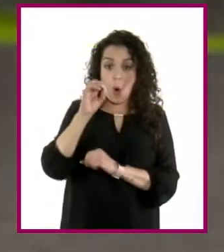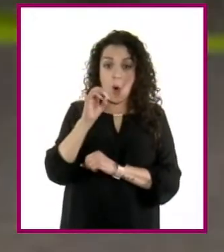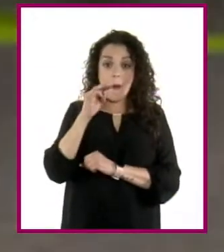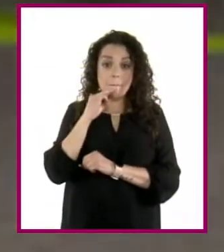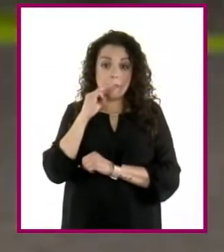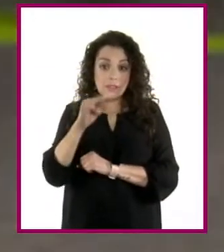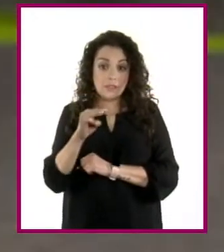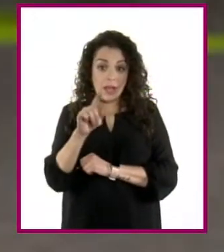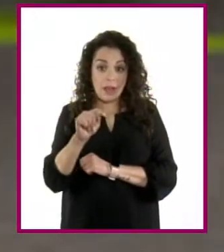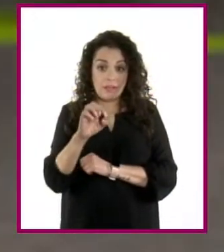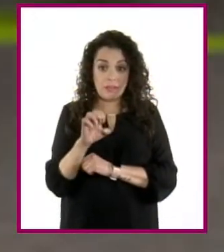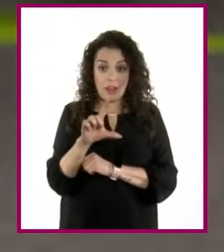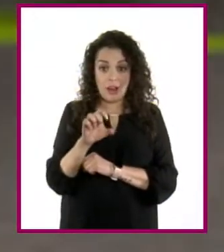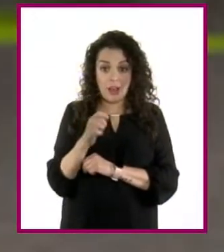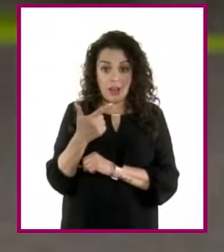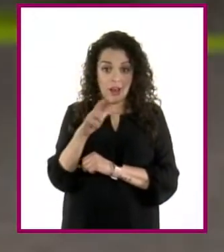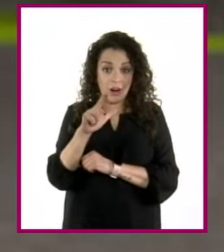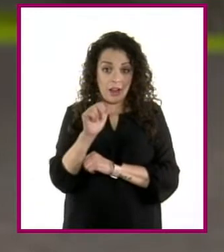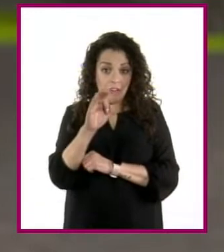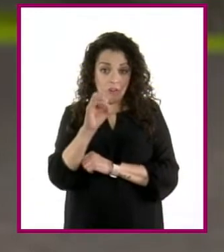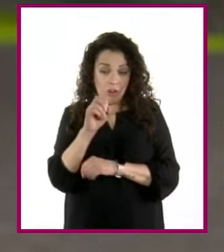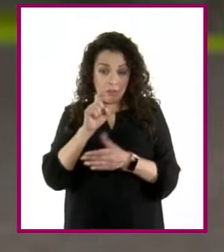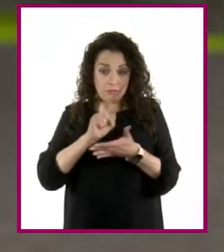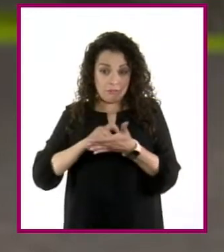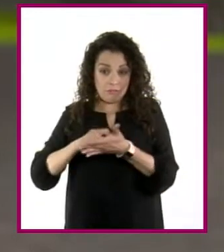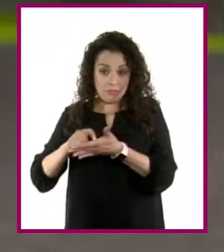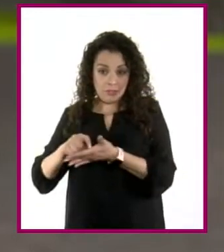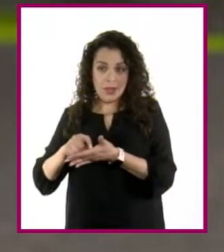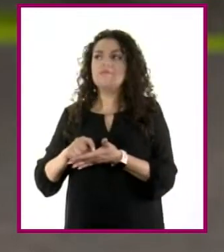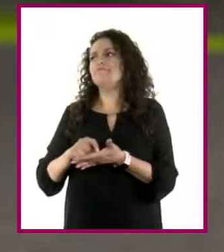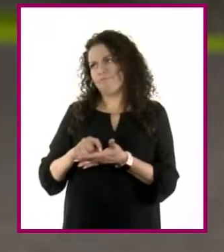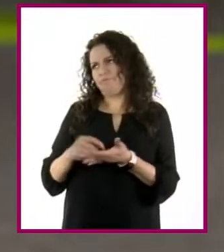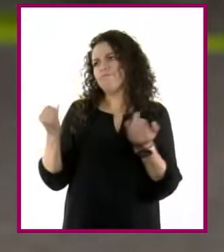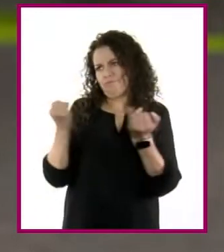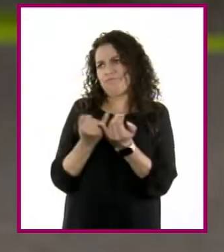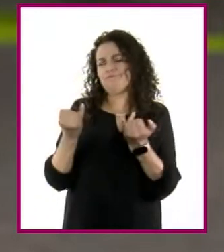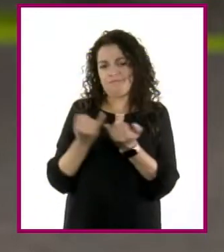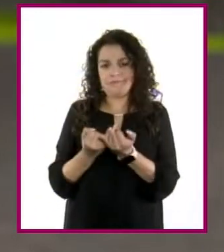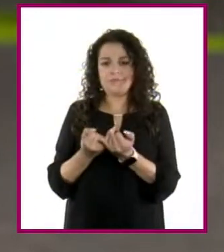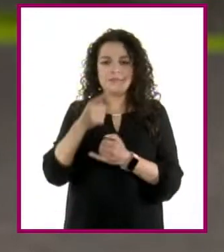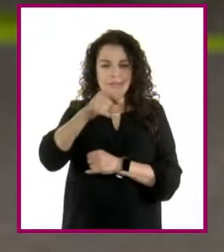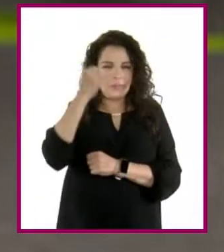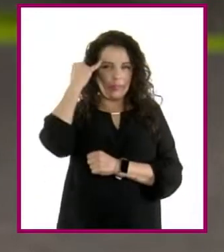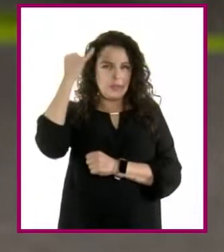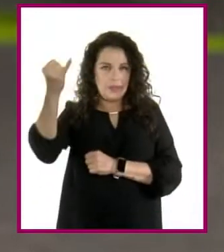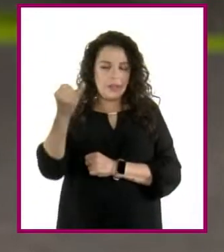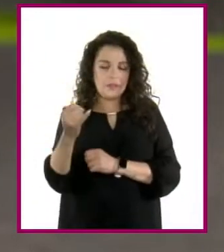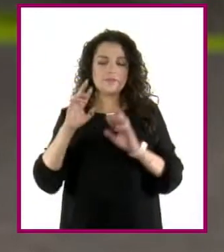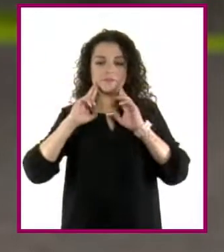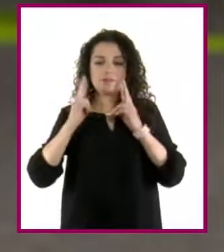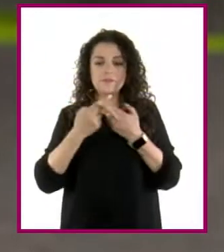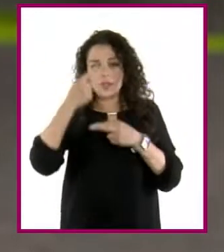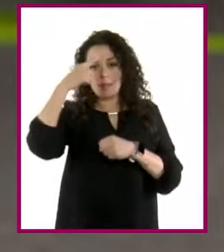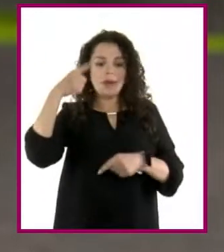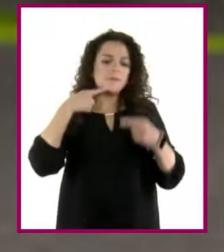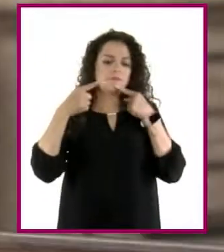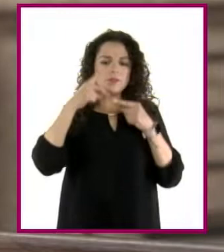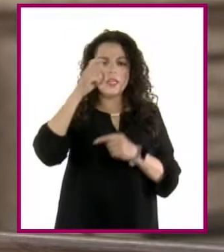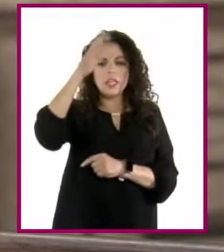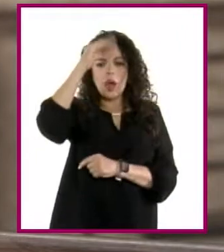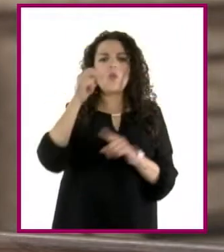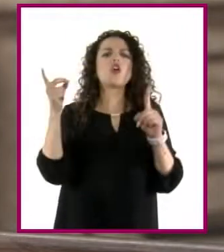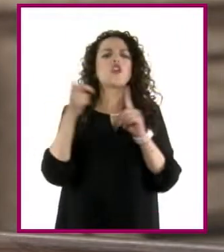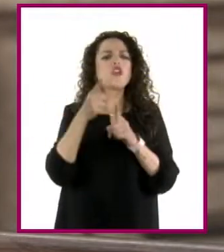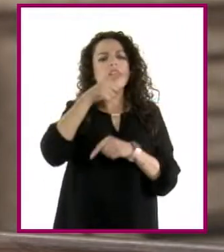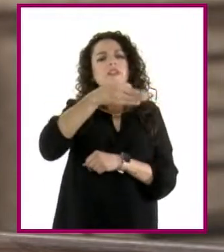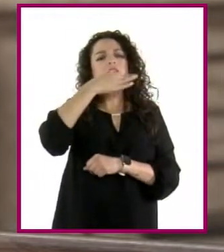telégrafo? También. Supón que nos reunimos para ponernos de acuerdo sobre dónde va a ser tu fiesta de cumpleaños.